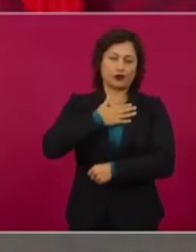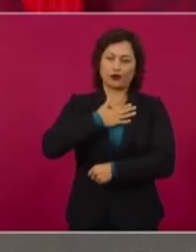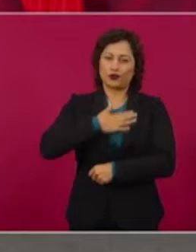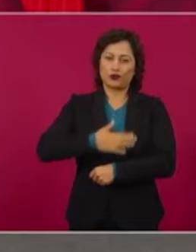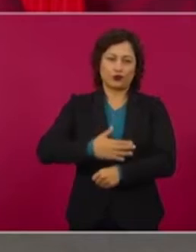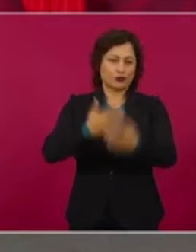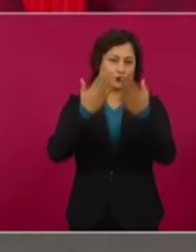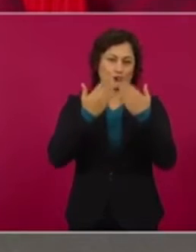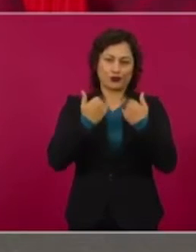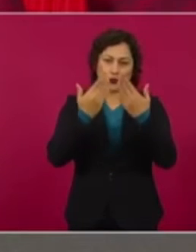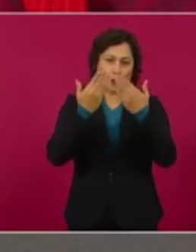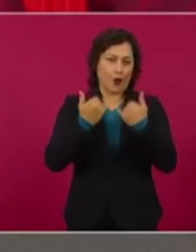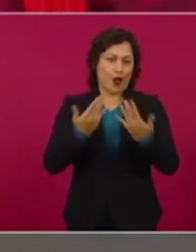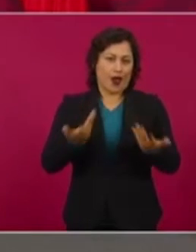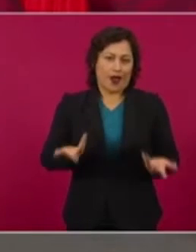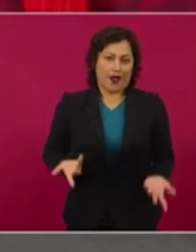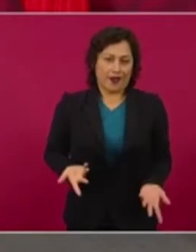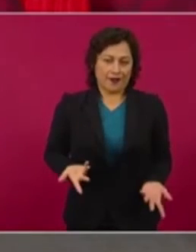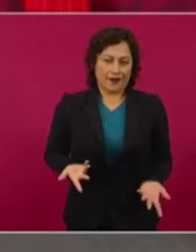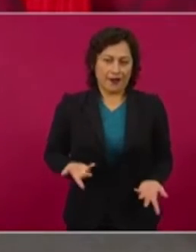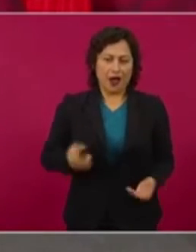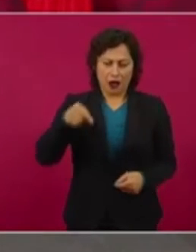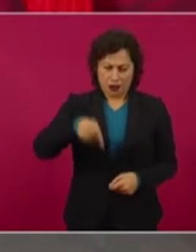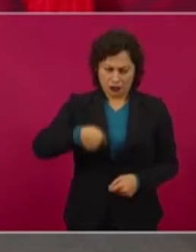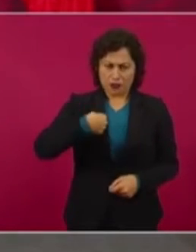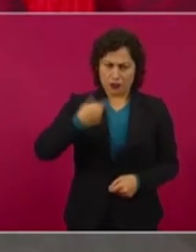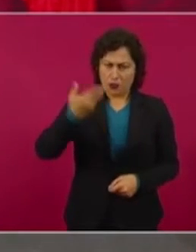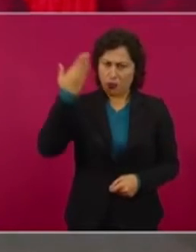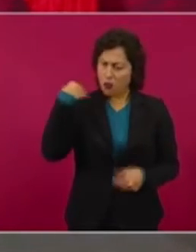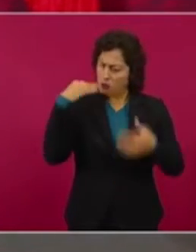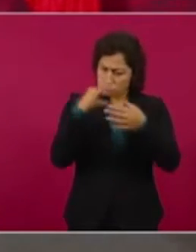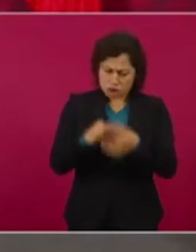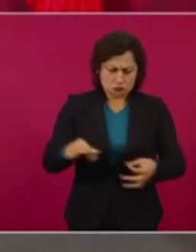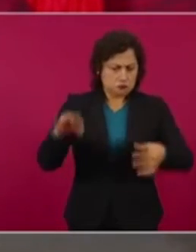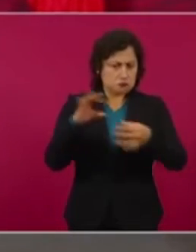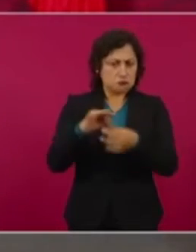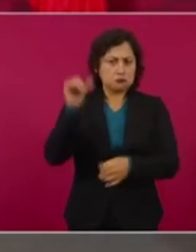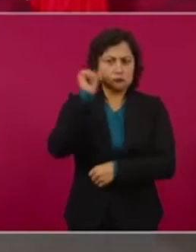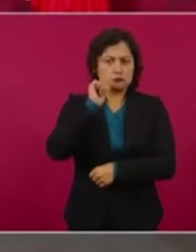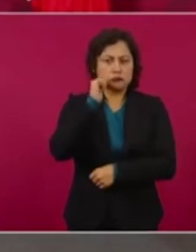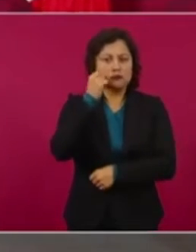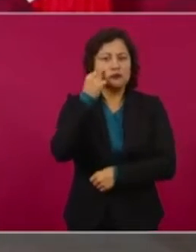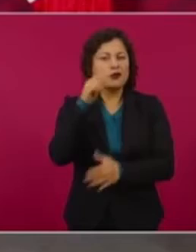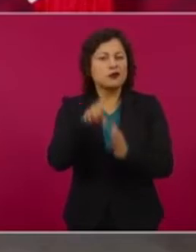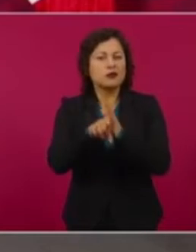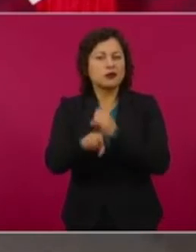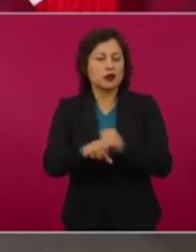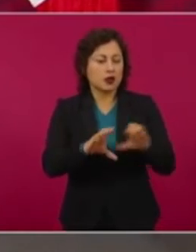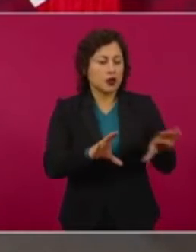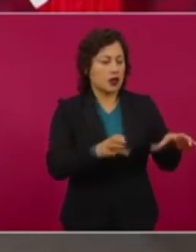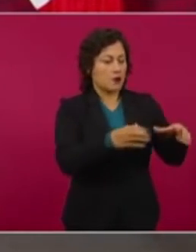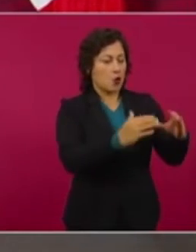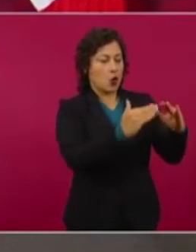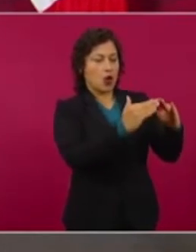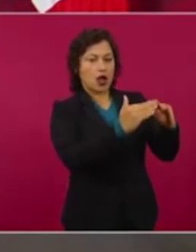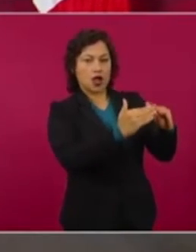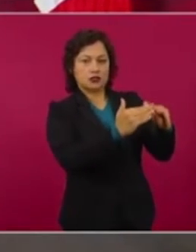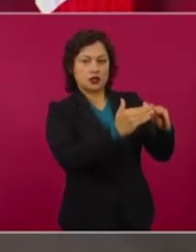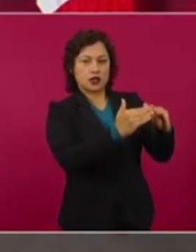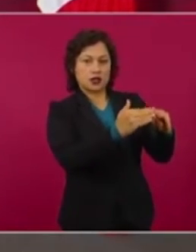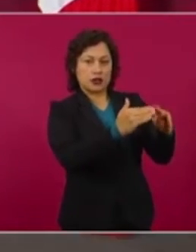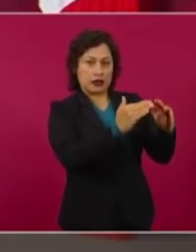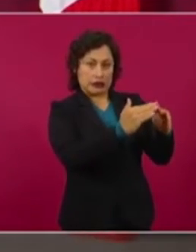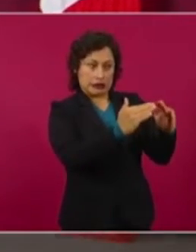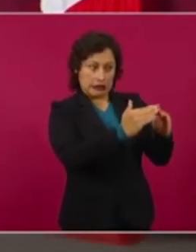No puede ser, lo hemos dicho siempre, que pague más un hogar por